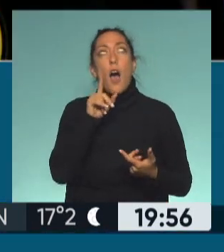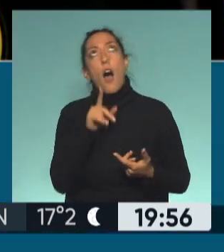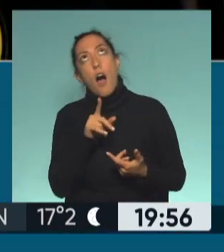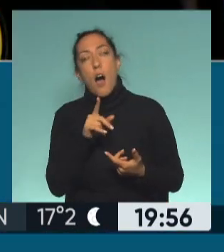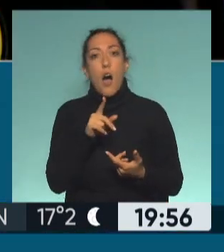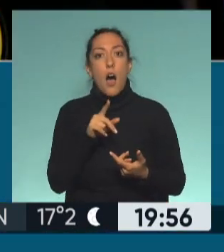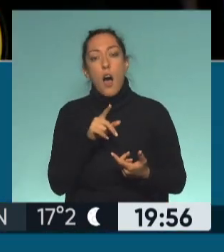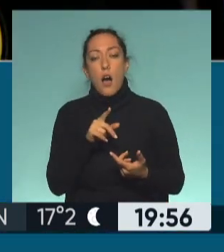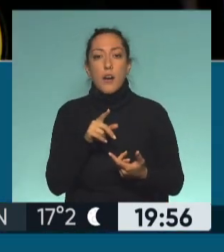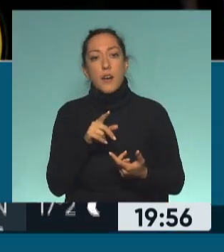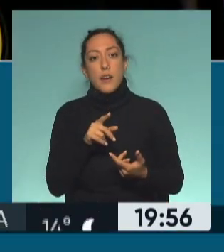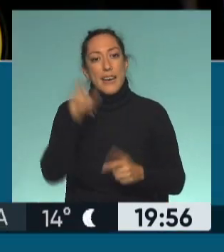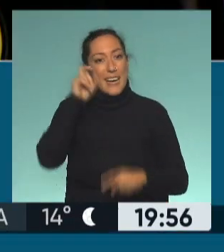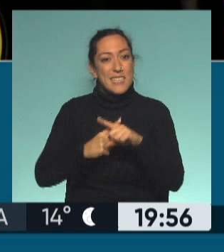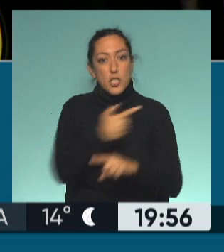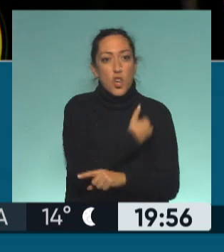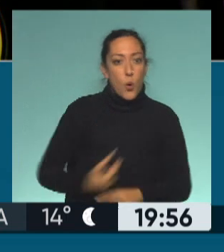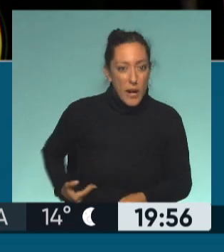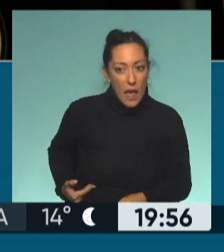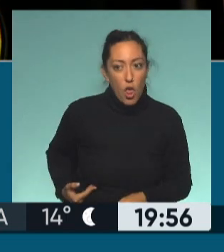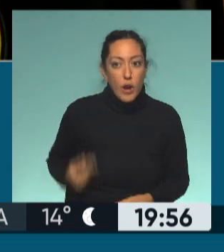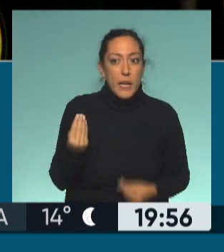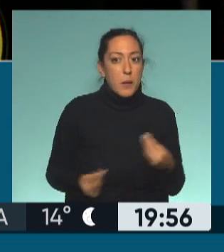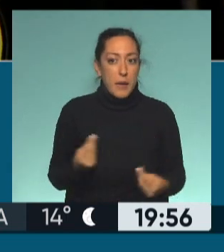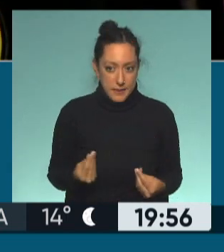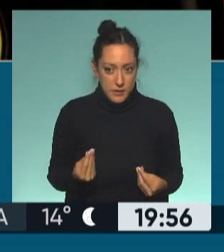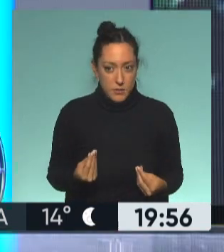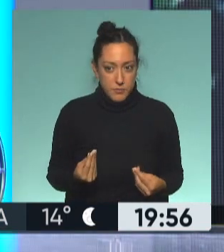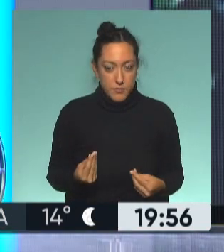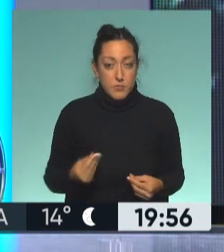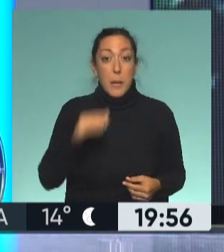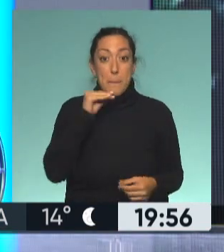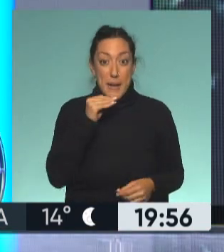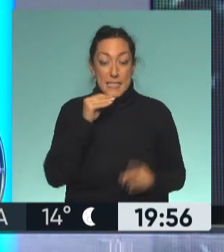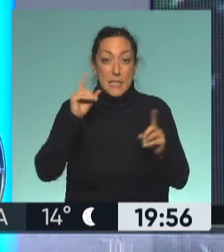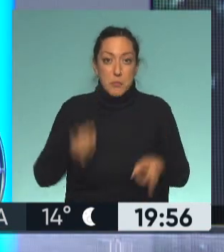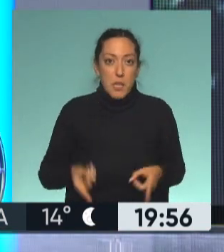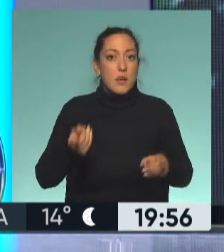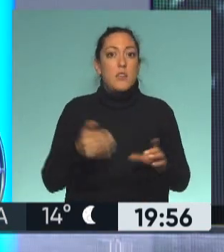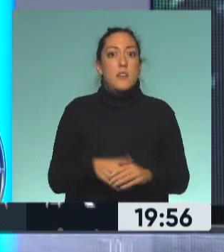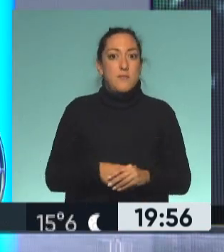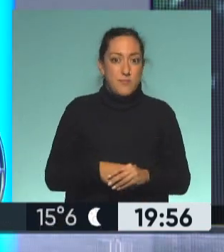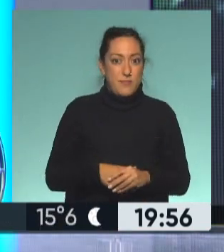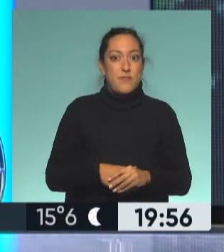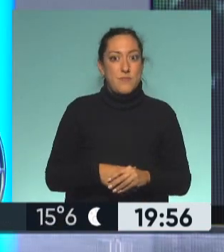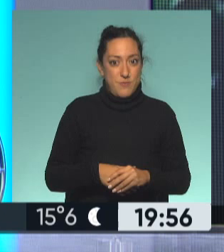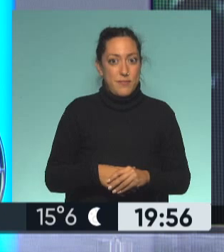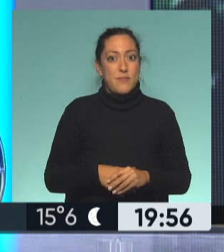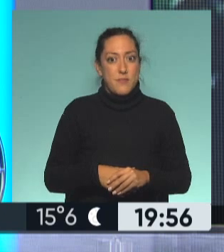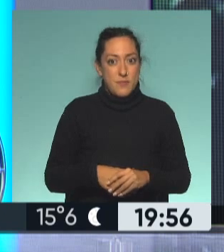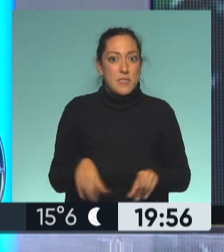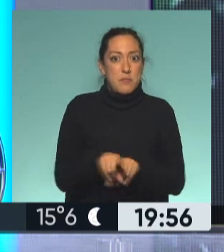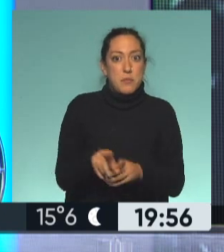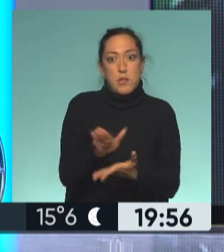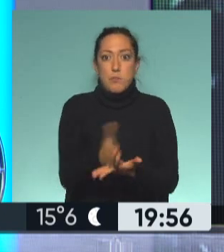Urtubey. ¿Qué pasa con esos exgobernadores o Sumaré. gobernadores? Ahora, le pasó a Sergio Massa en su momento, Sí, ¿no? cuéntenos, Tratar de a ver. buscar la ancha avenida del